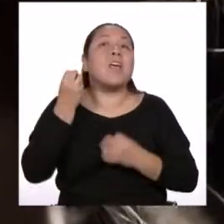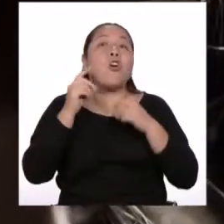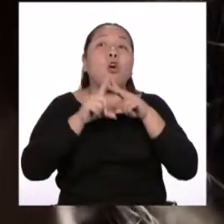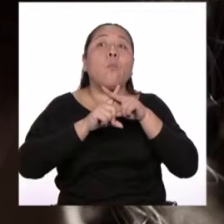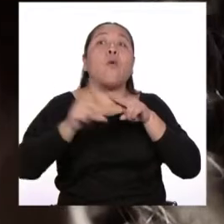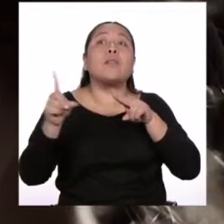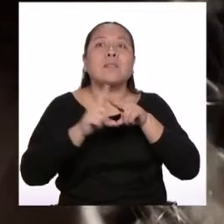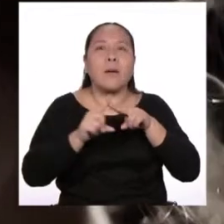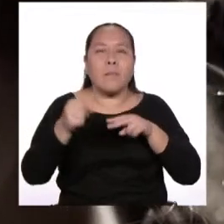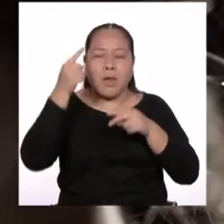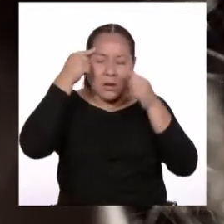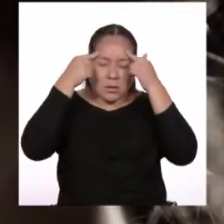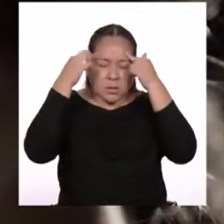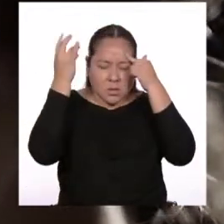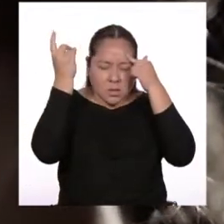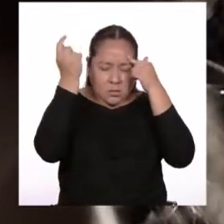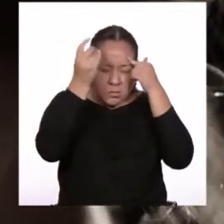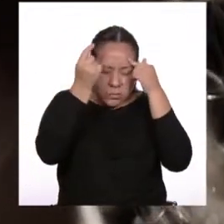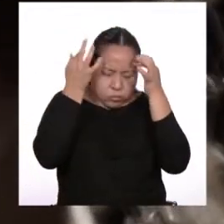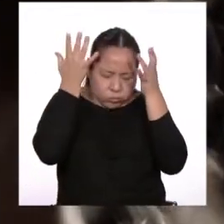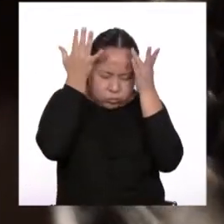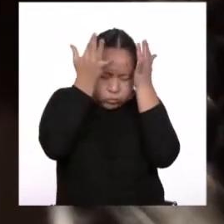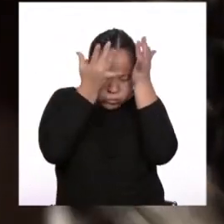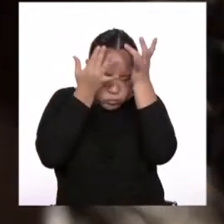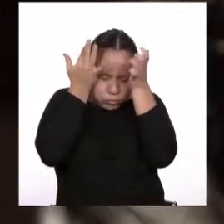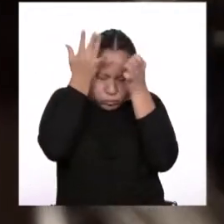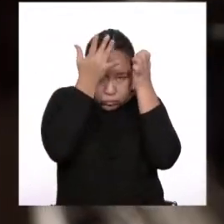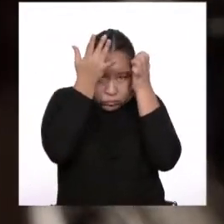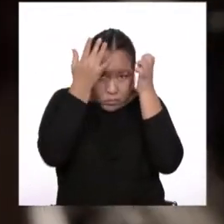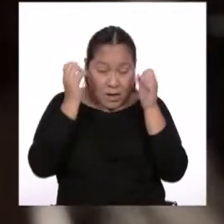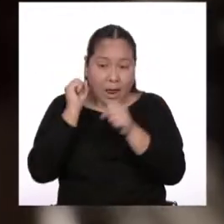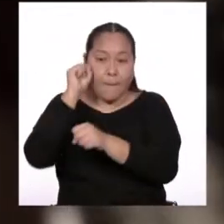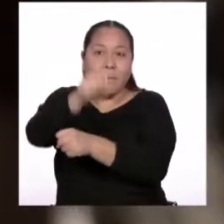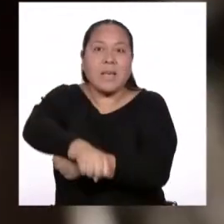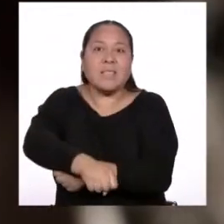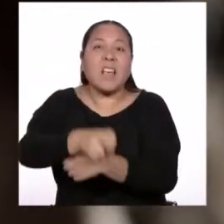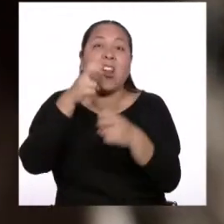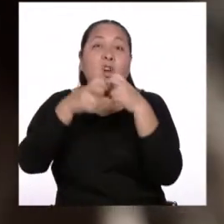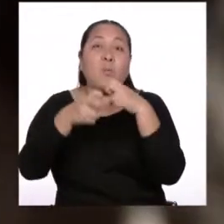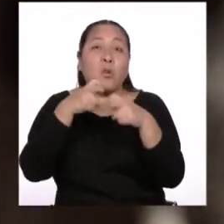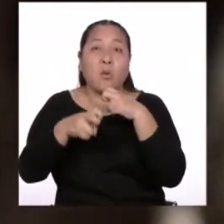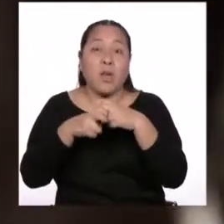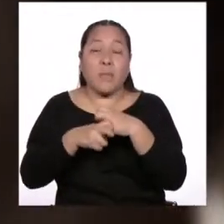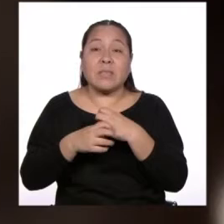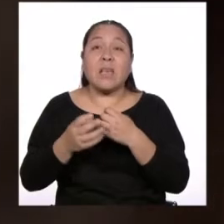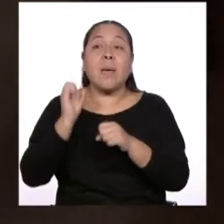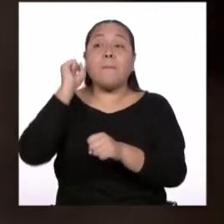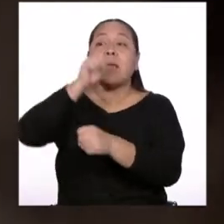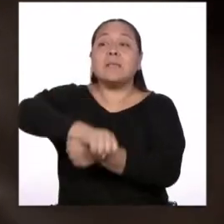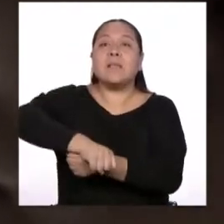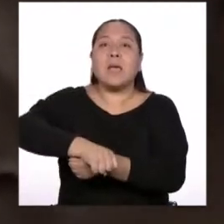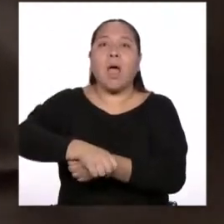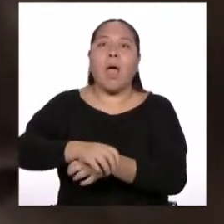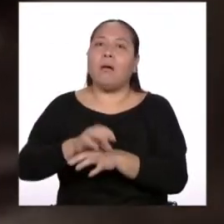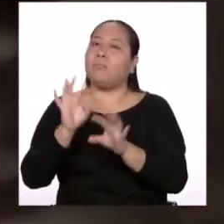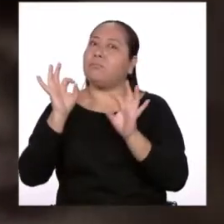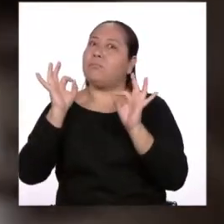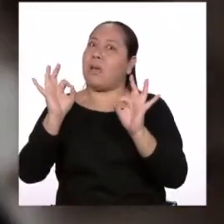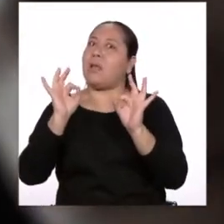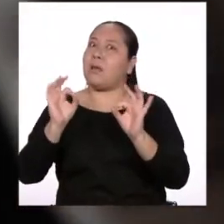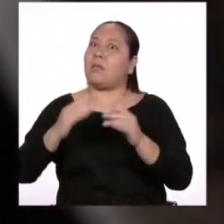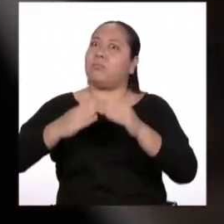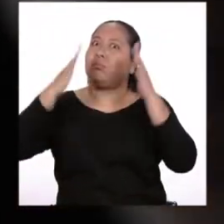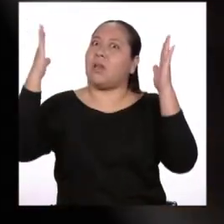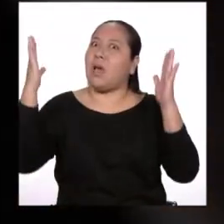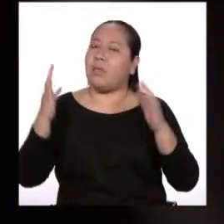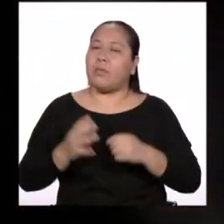habilidad mental que tiene para sortear todas estas aventuras y enfrentar a enemigos mucho más poderosos que él, ¿no?